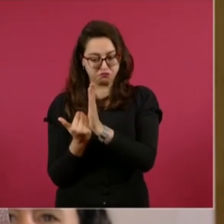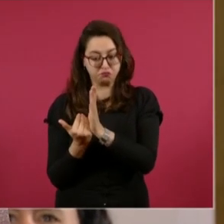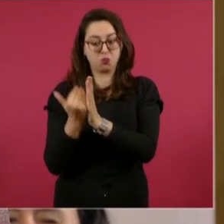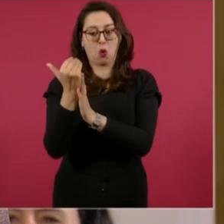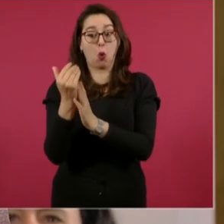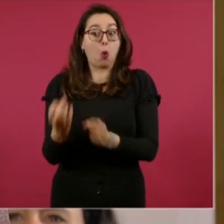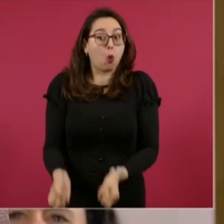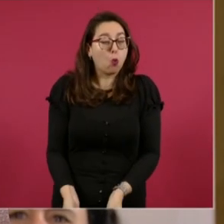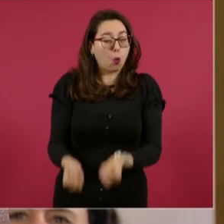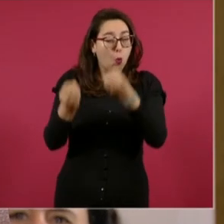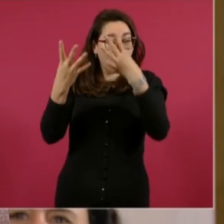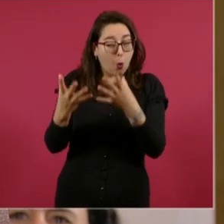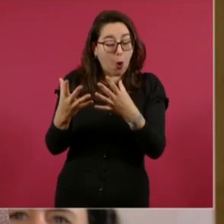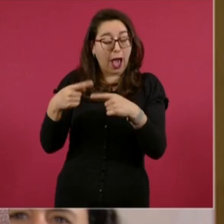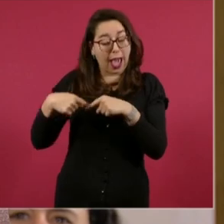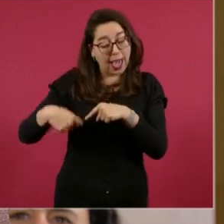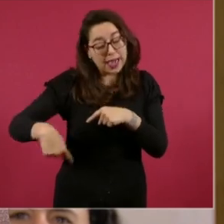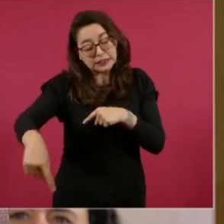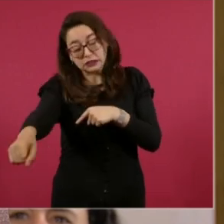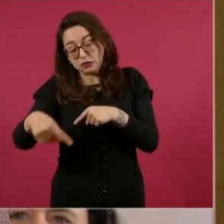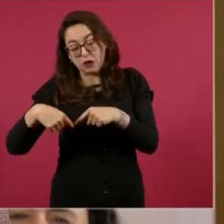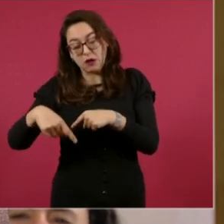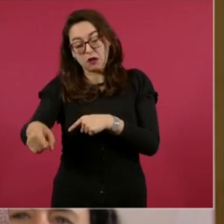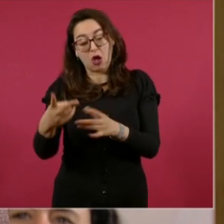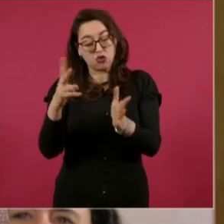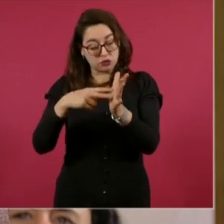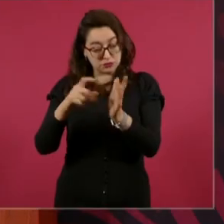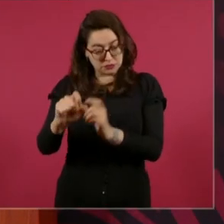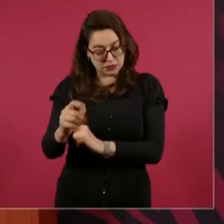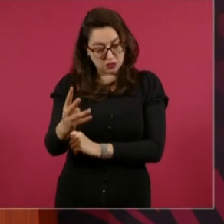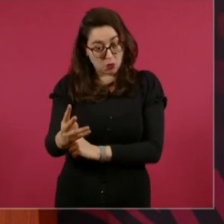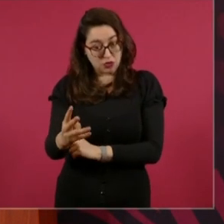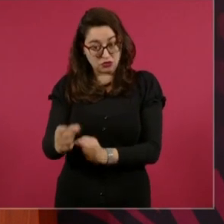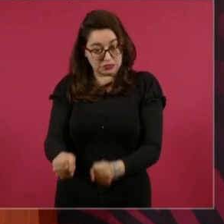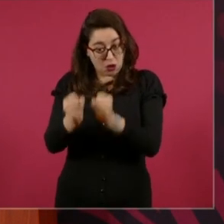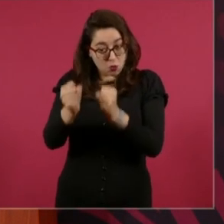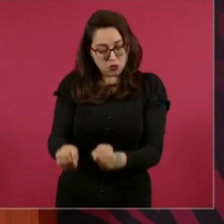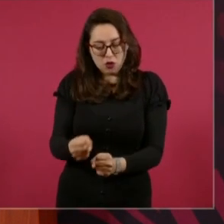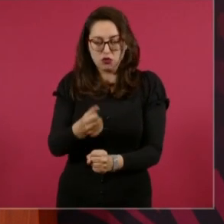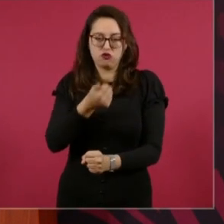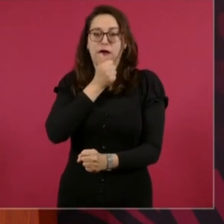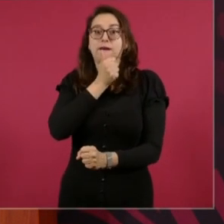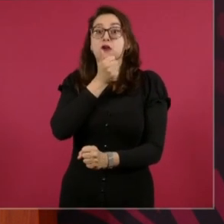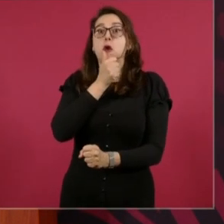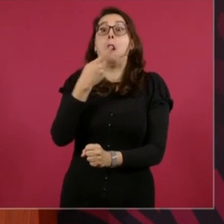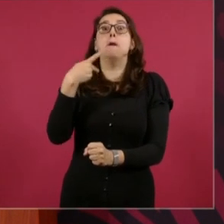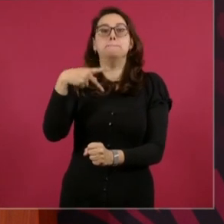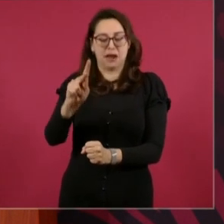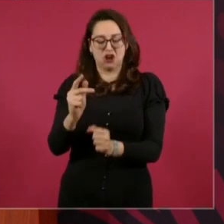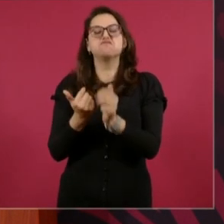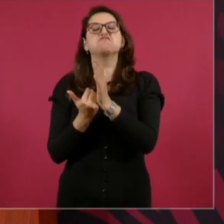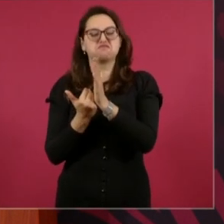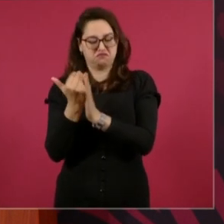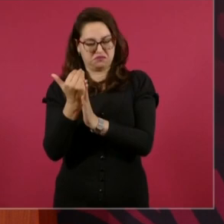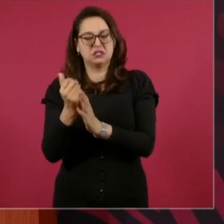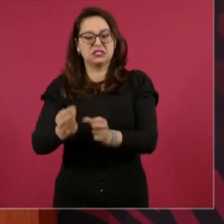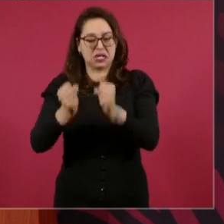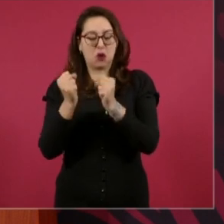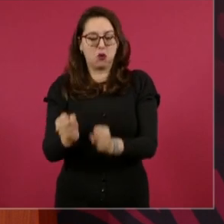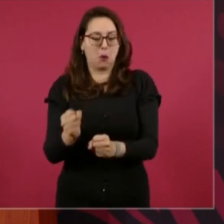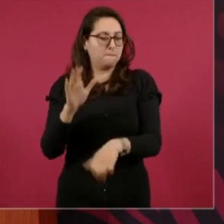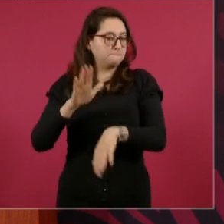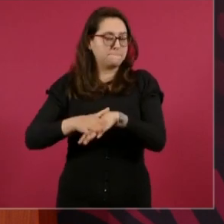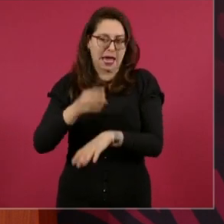todavía predecir con exactitud cuánto va a crecer, pero vamos a estar por arriba de los